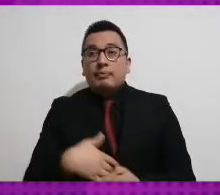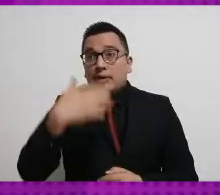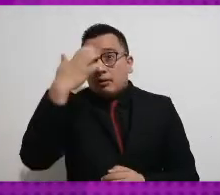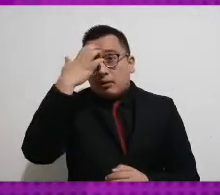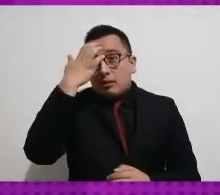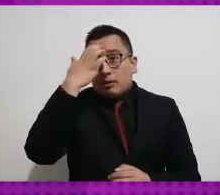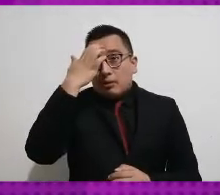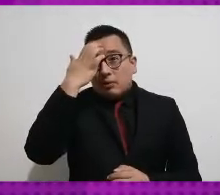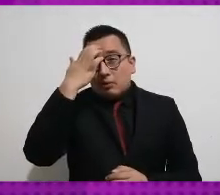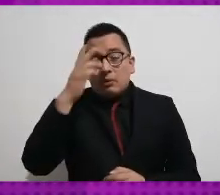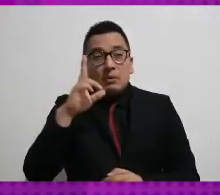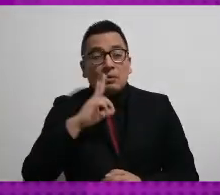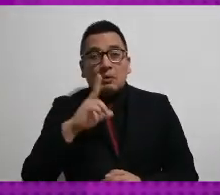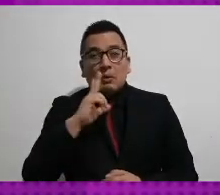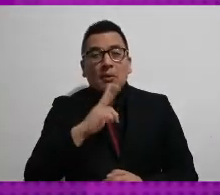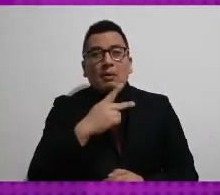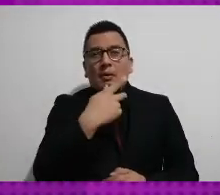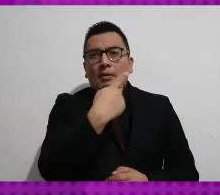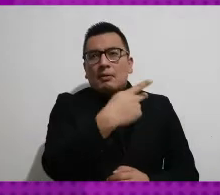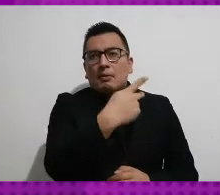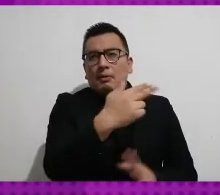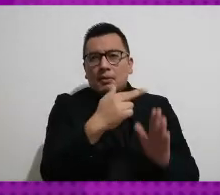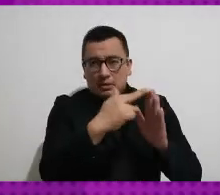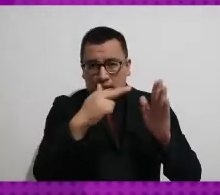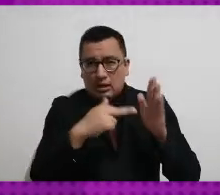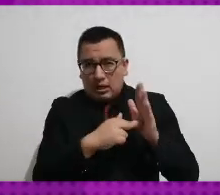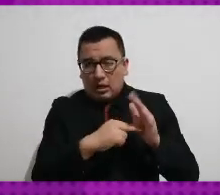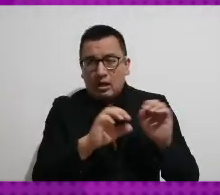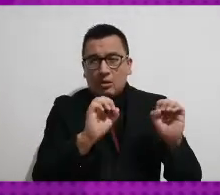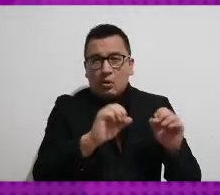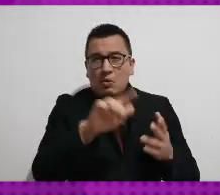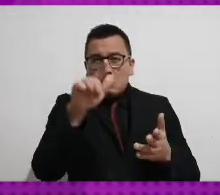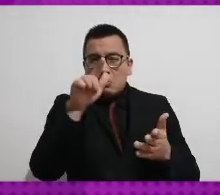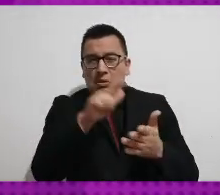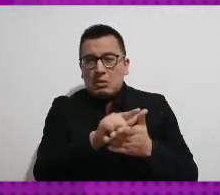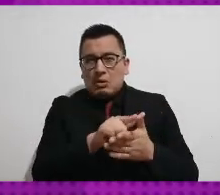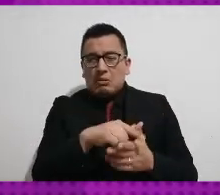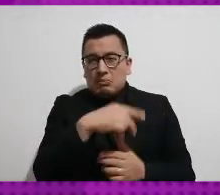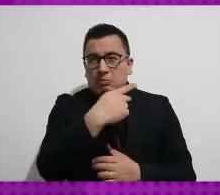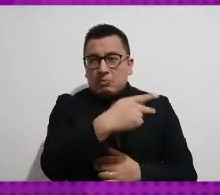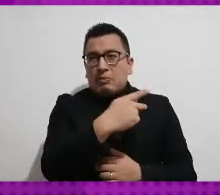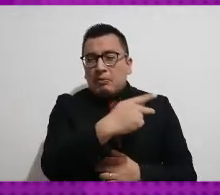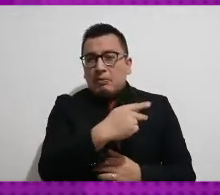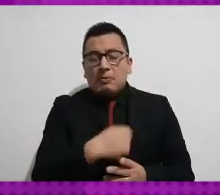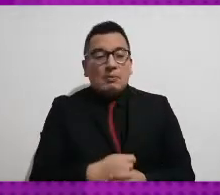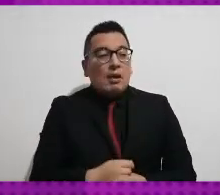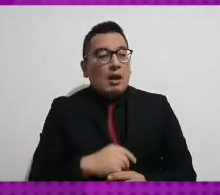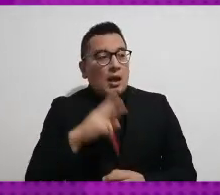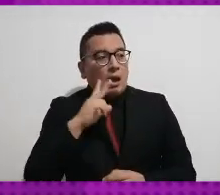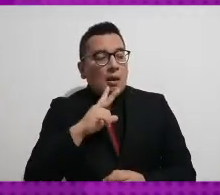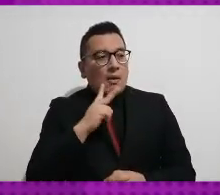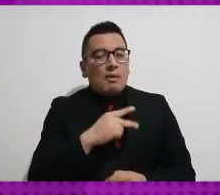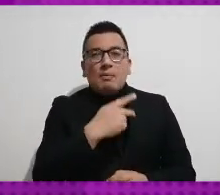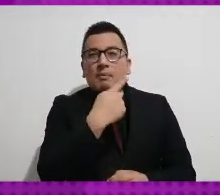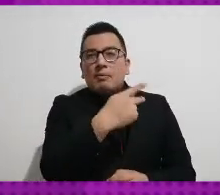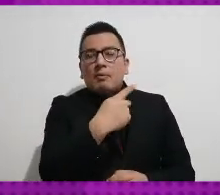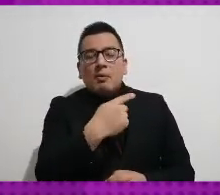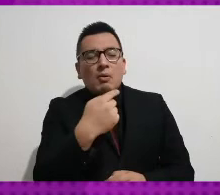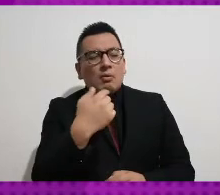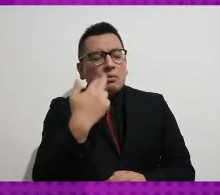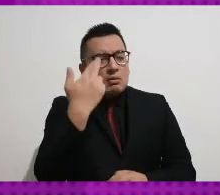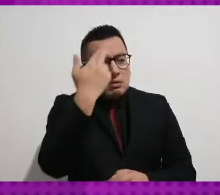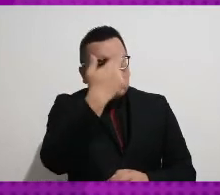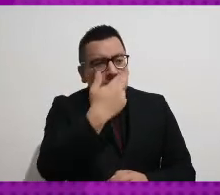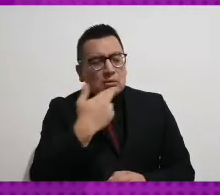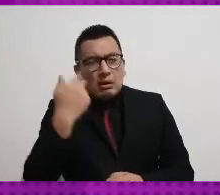las disposiciones legales y normativas. ¿Cuál es el objeto de la